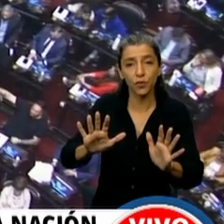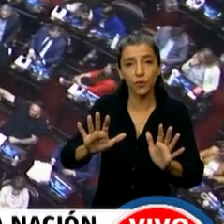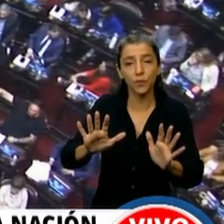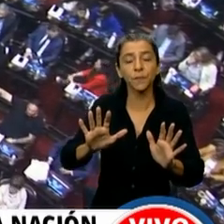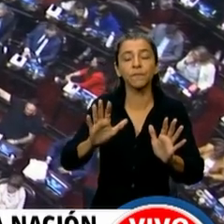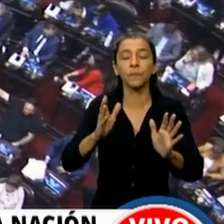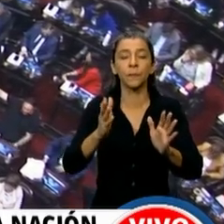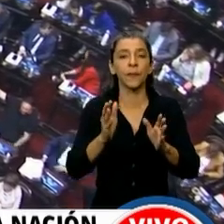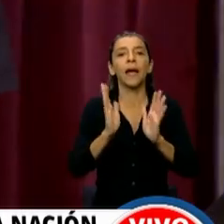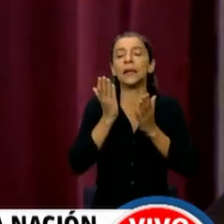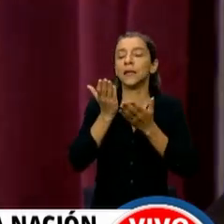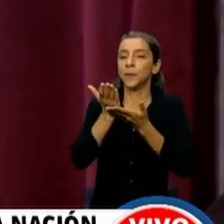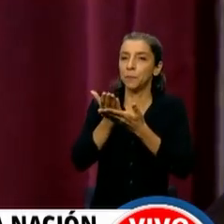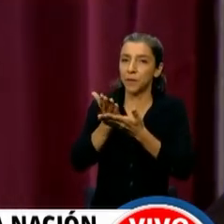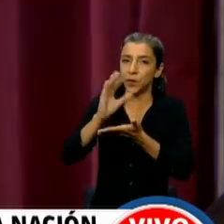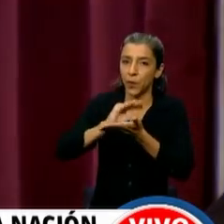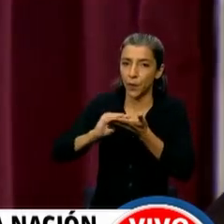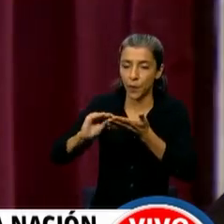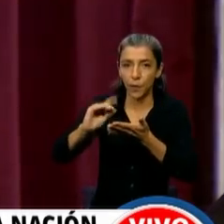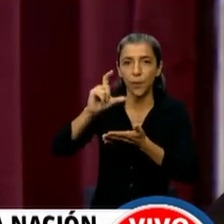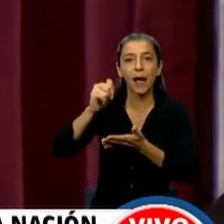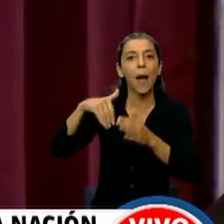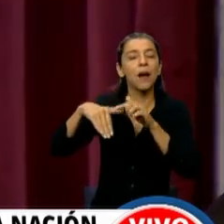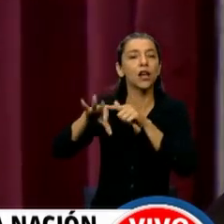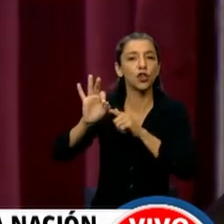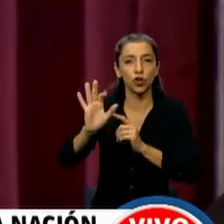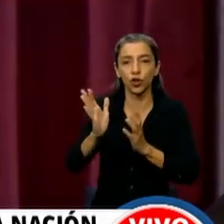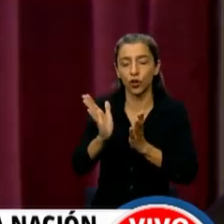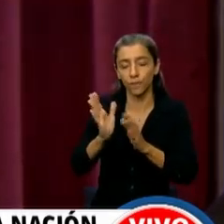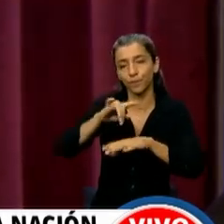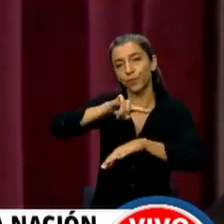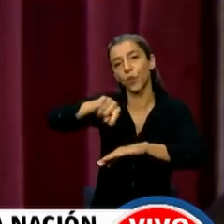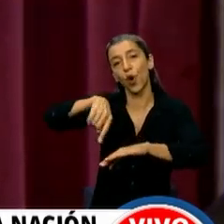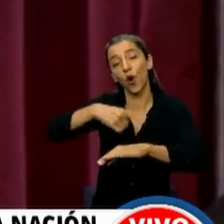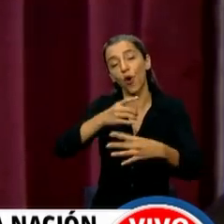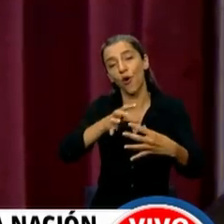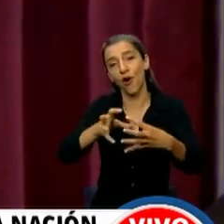le pido diputada camaño por lo largo de la sesión